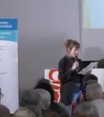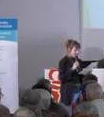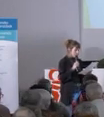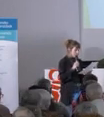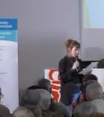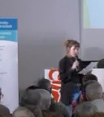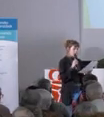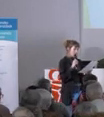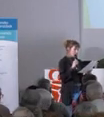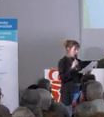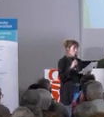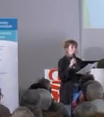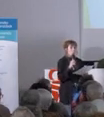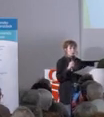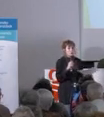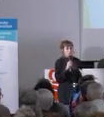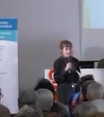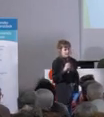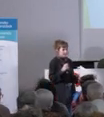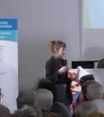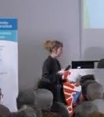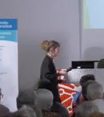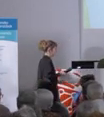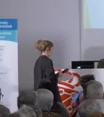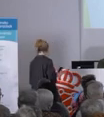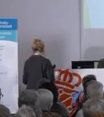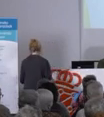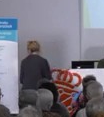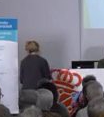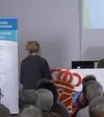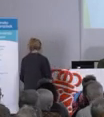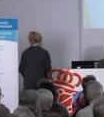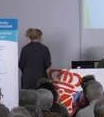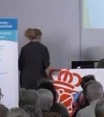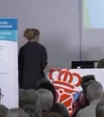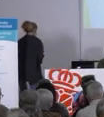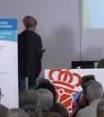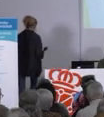elementos para la colaboración público-cooperativa.